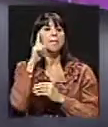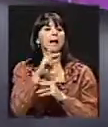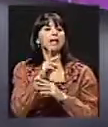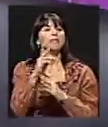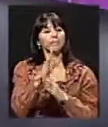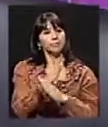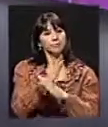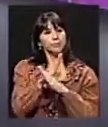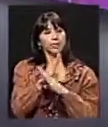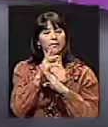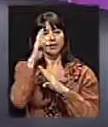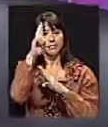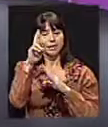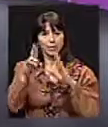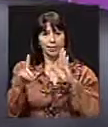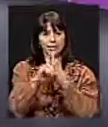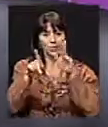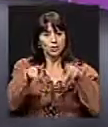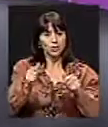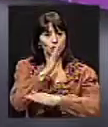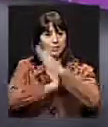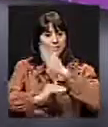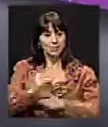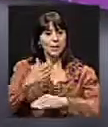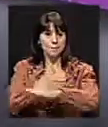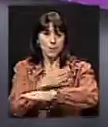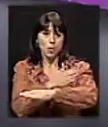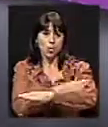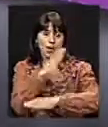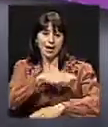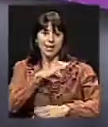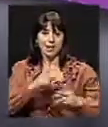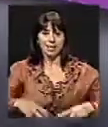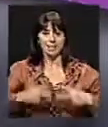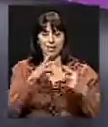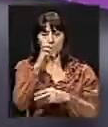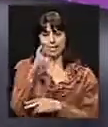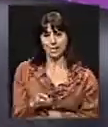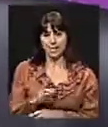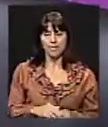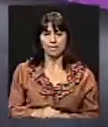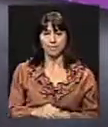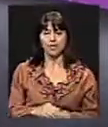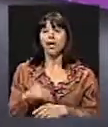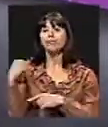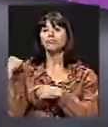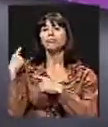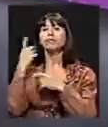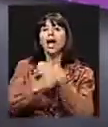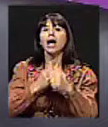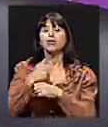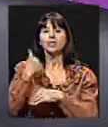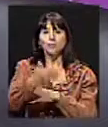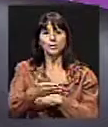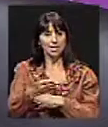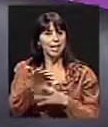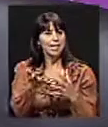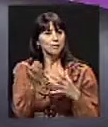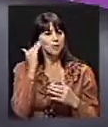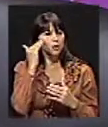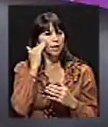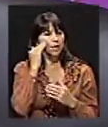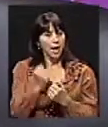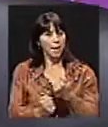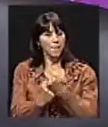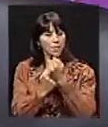de las personas con discapacidad y mejorar así su calidad de vida en Costa Rica. Bastantes años después, queremos conocer si el apoyo popular que ha recibido